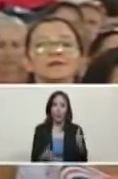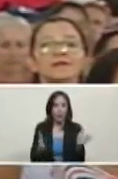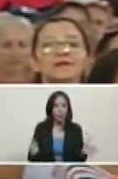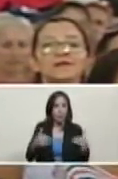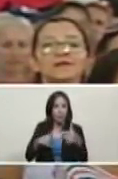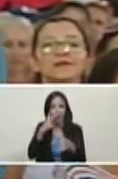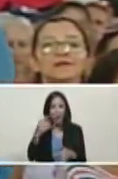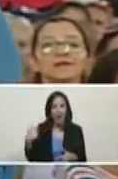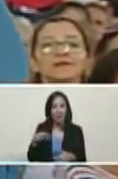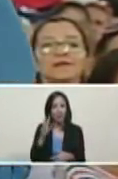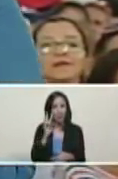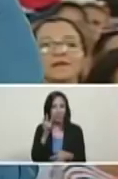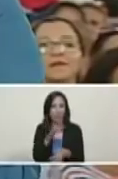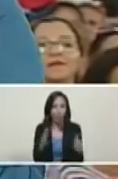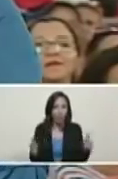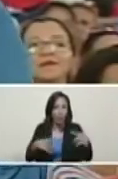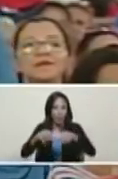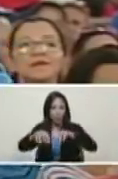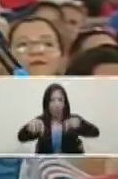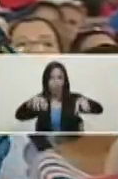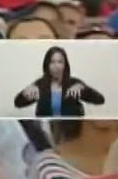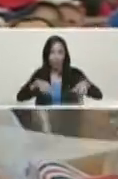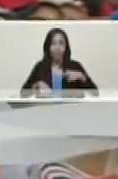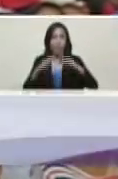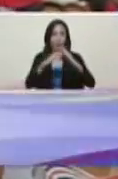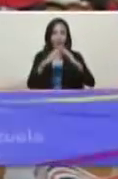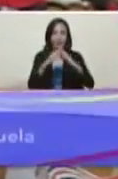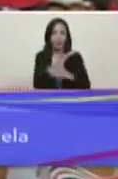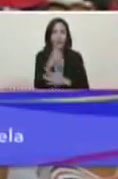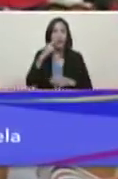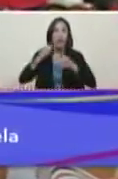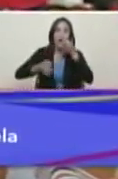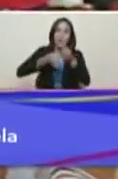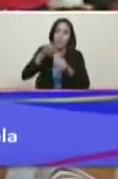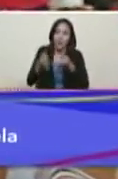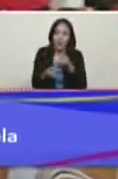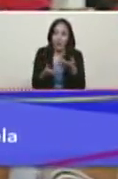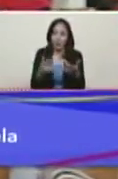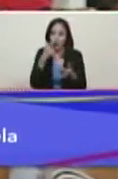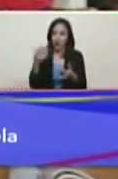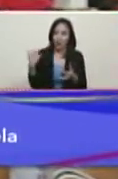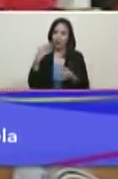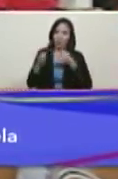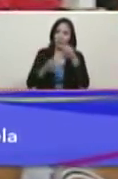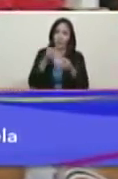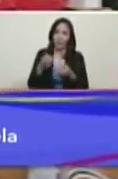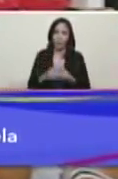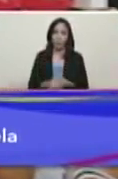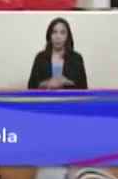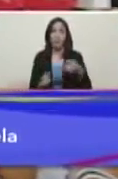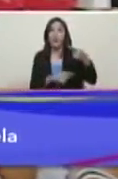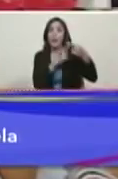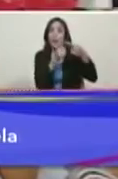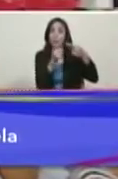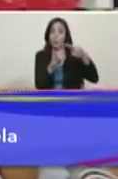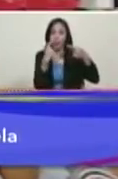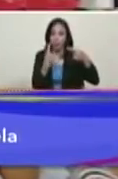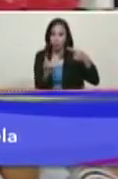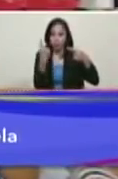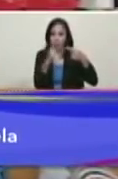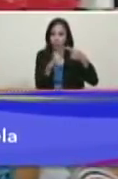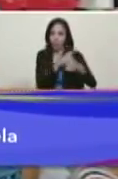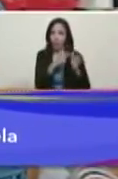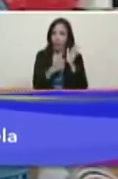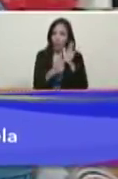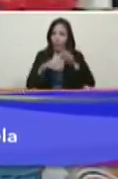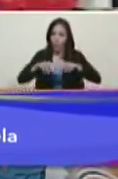social, que aquí la compañera Yormari ha explicado, uno de los instrumentos con el que cuenta la cartografía, que es la maqueta. Luego